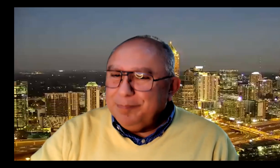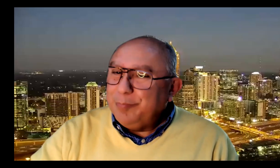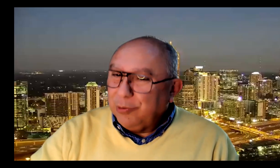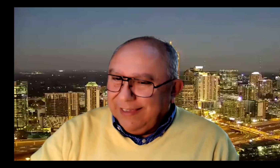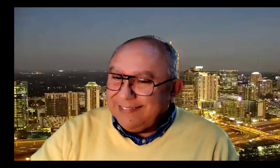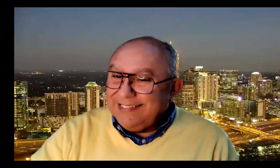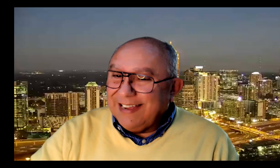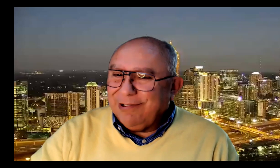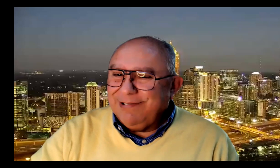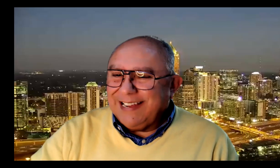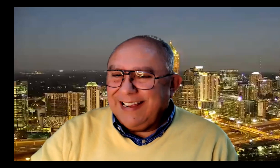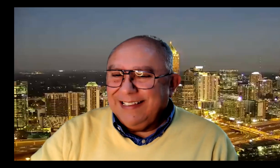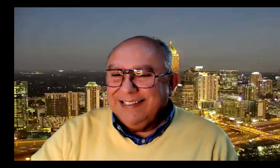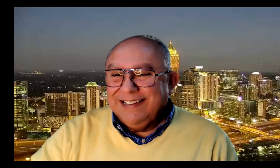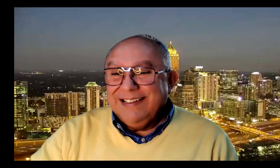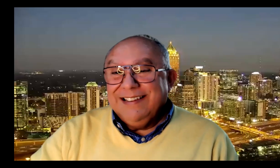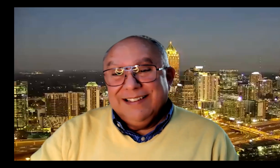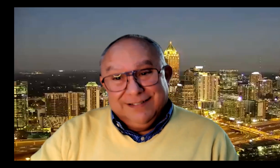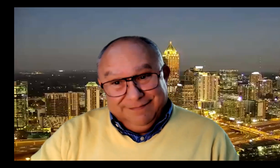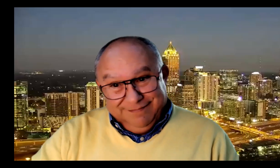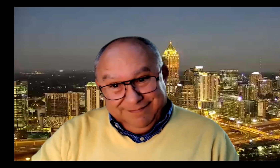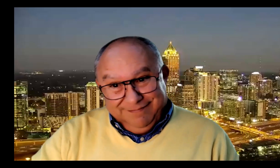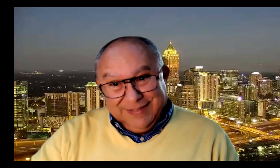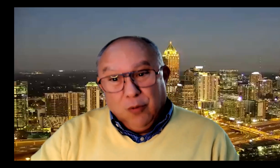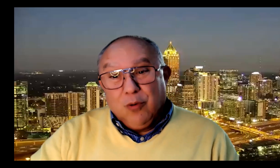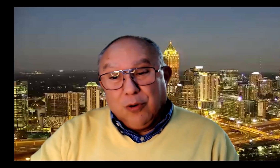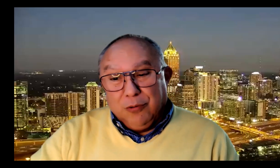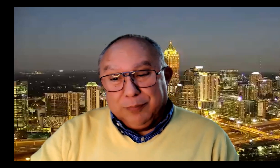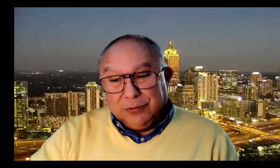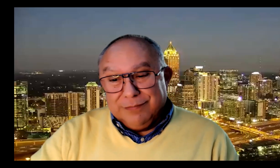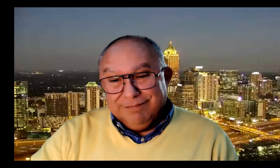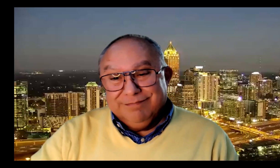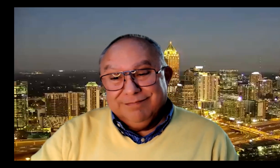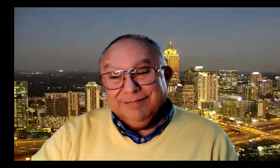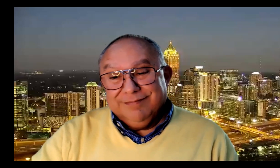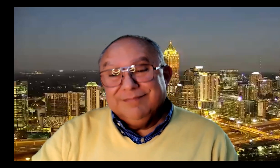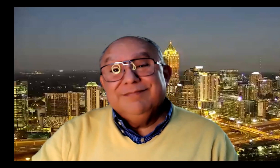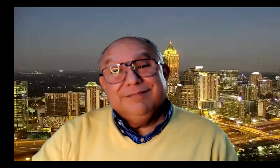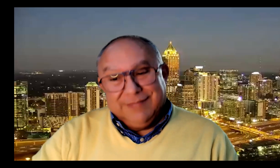historia, porque esta es la crónica de un corrupto